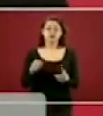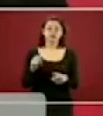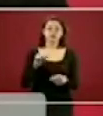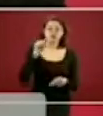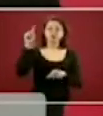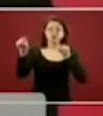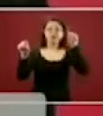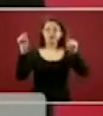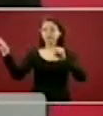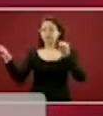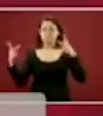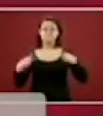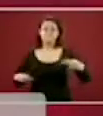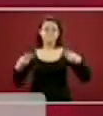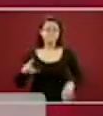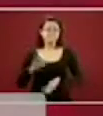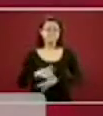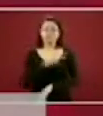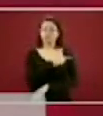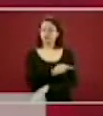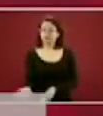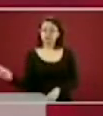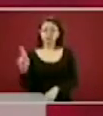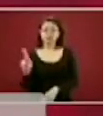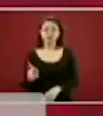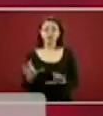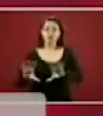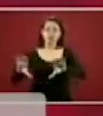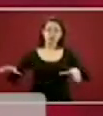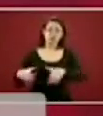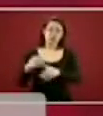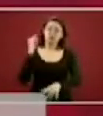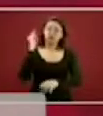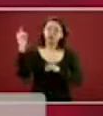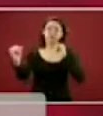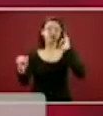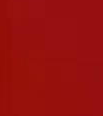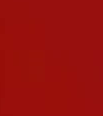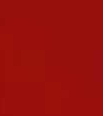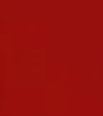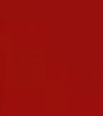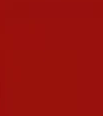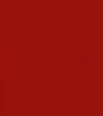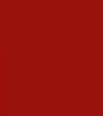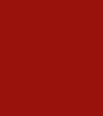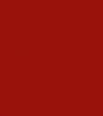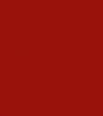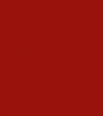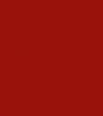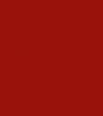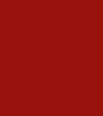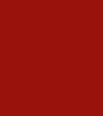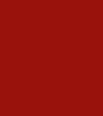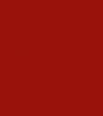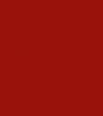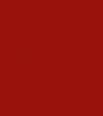los más pobres de México, las comunidades más apartadas, marginadas. Sí, el banco que